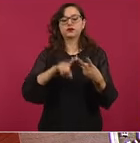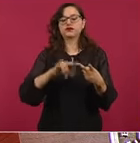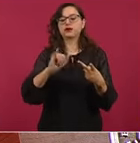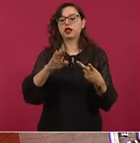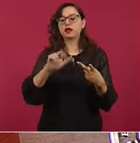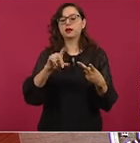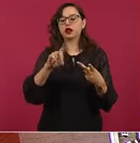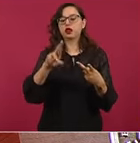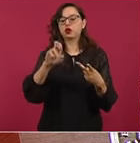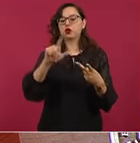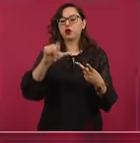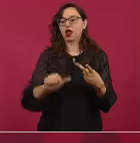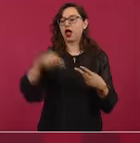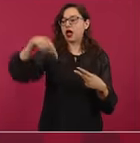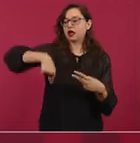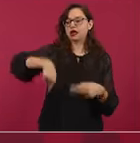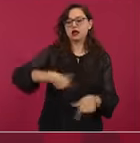no pueden robar